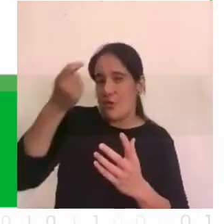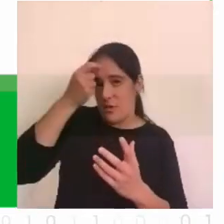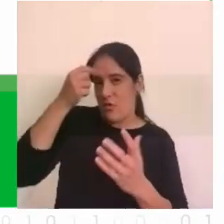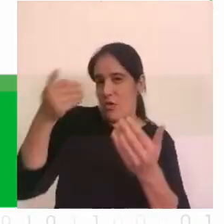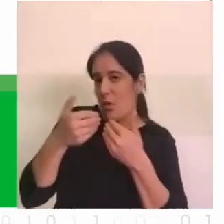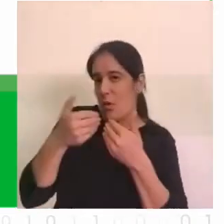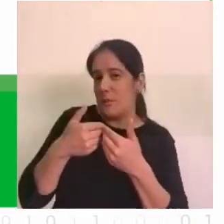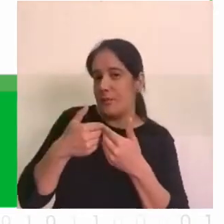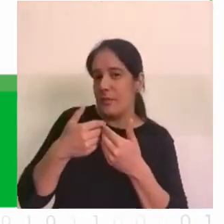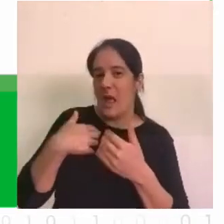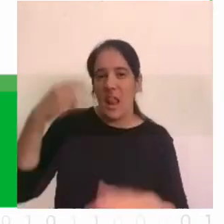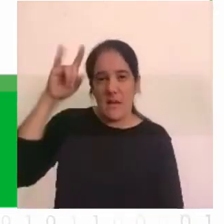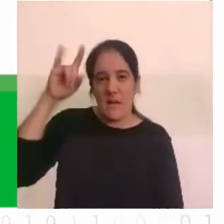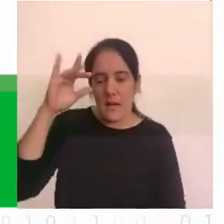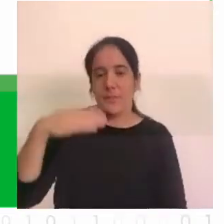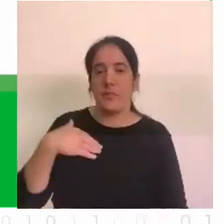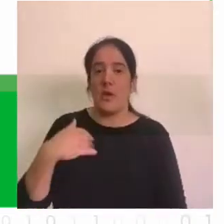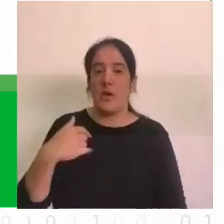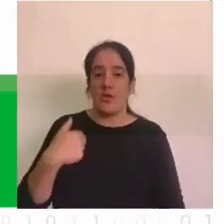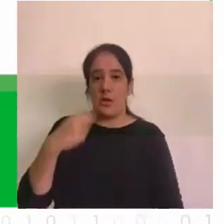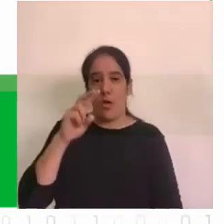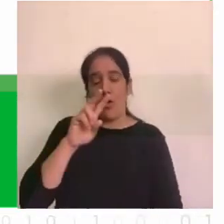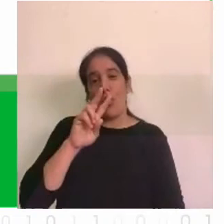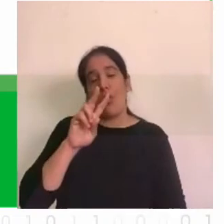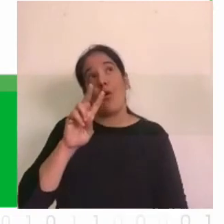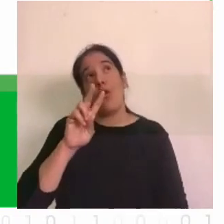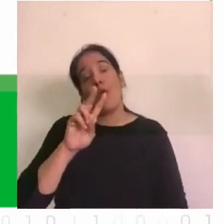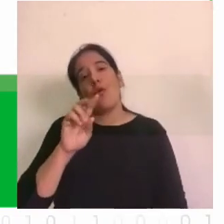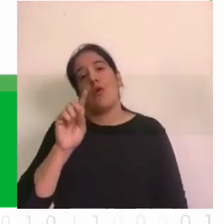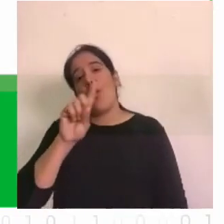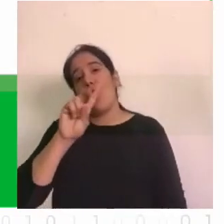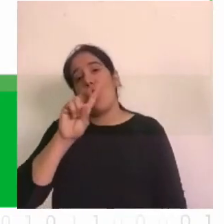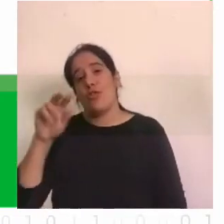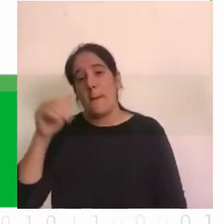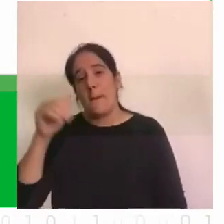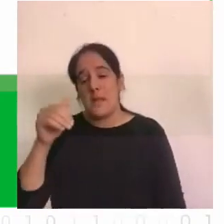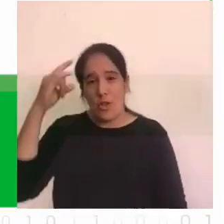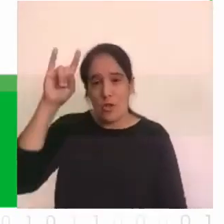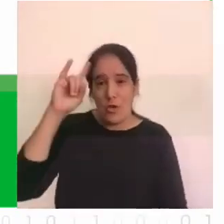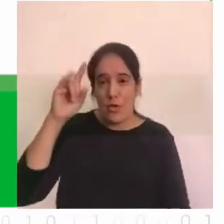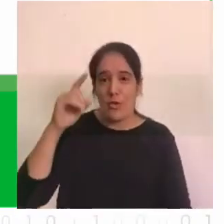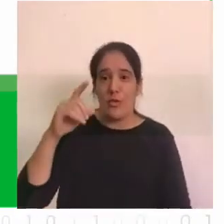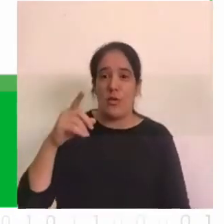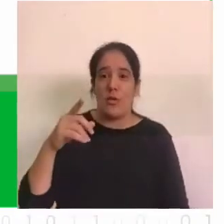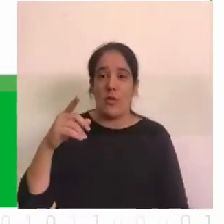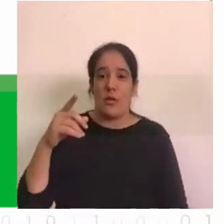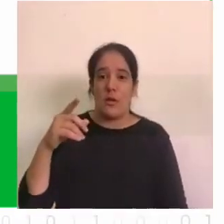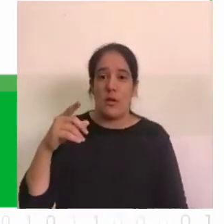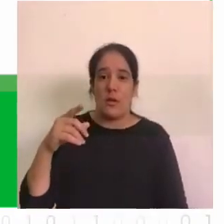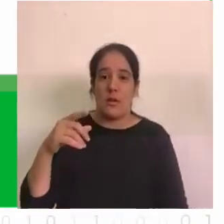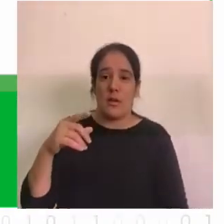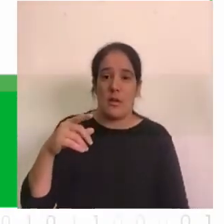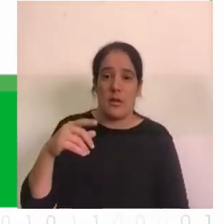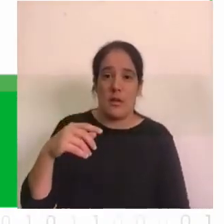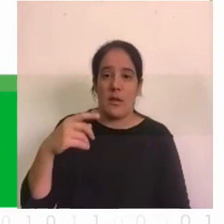tengo 12.000 toros de Holstein. Los Holstein son las vacas que producen, conocidas como Holando localmente, y la vaca de